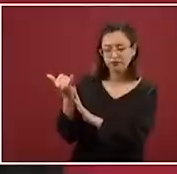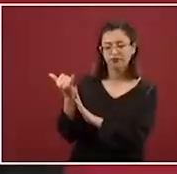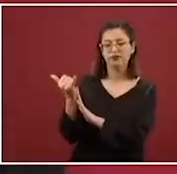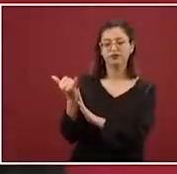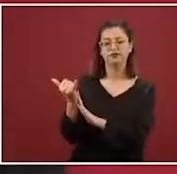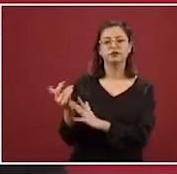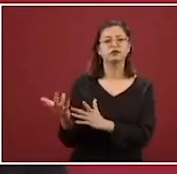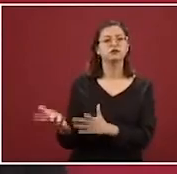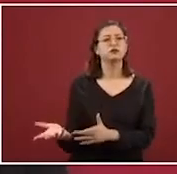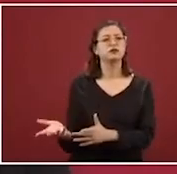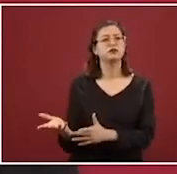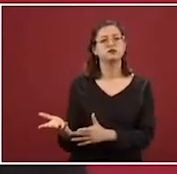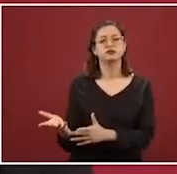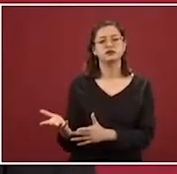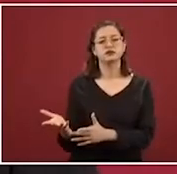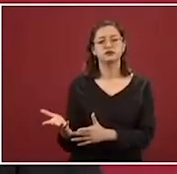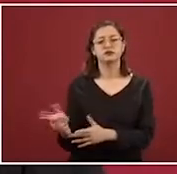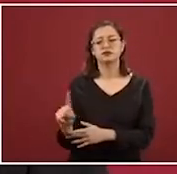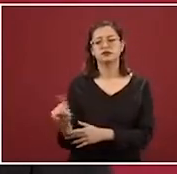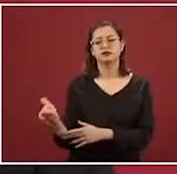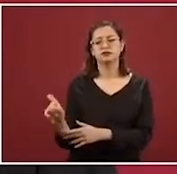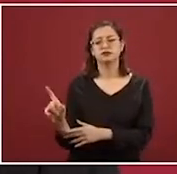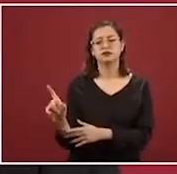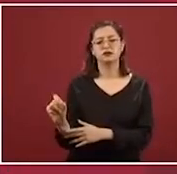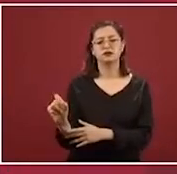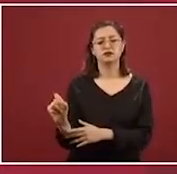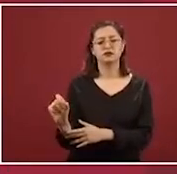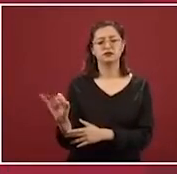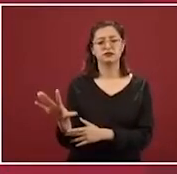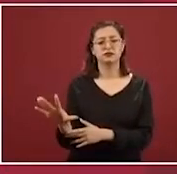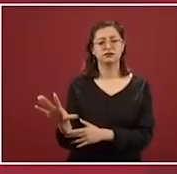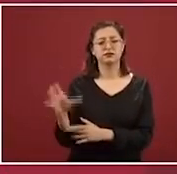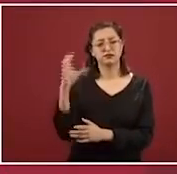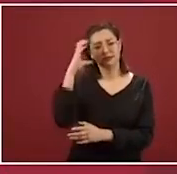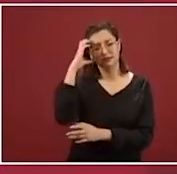pero son 125 camas,